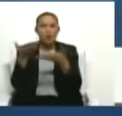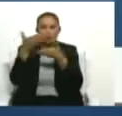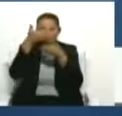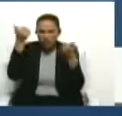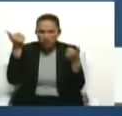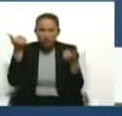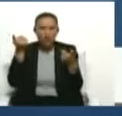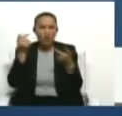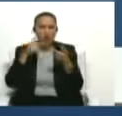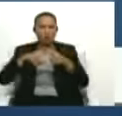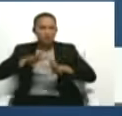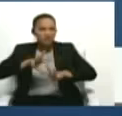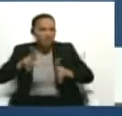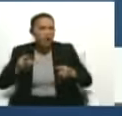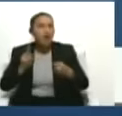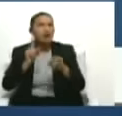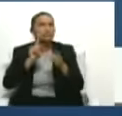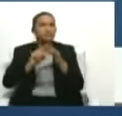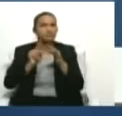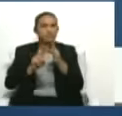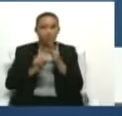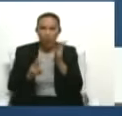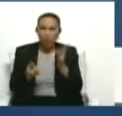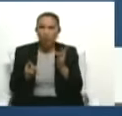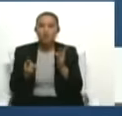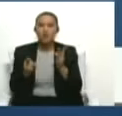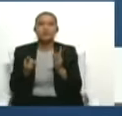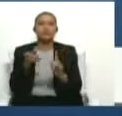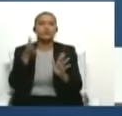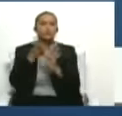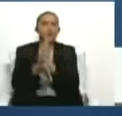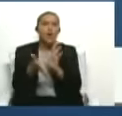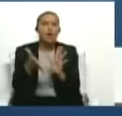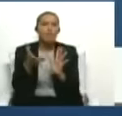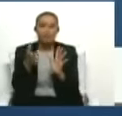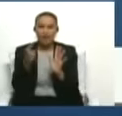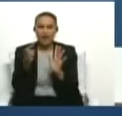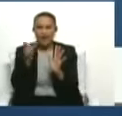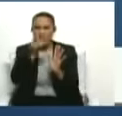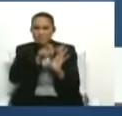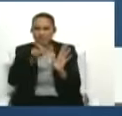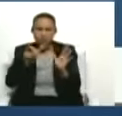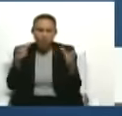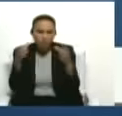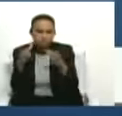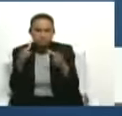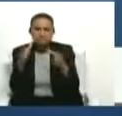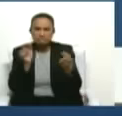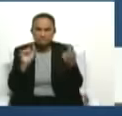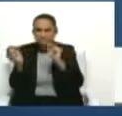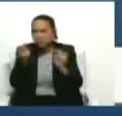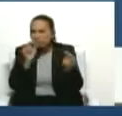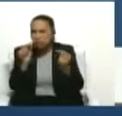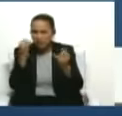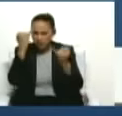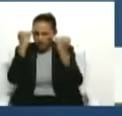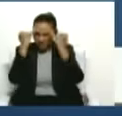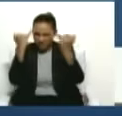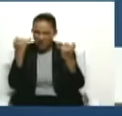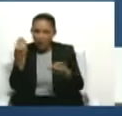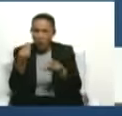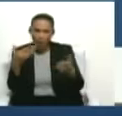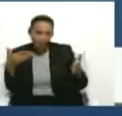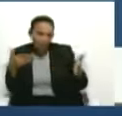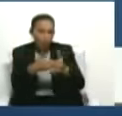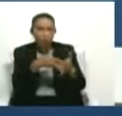realizada en el Tribunal Segundo contra Terrorismo para los neófitos del derecho, para los yo diría, ya no